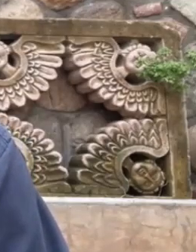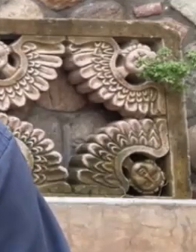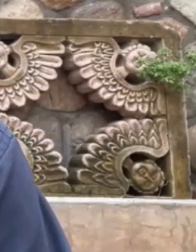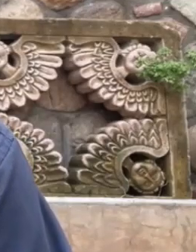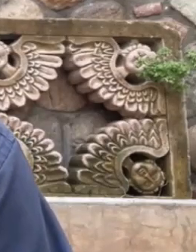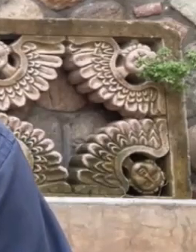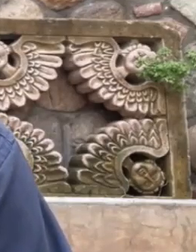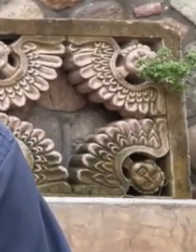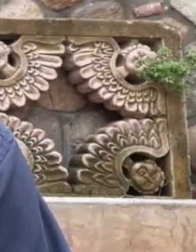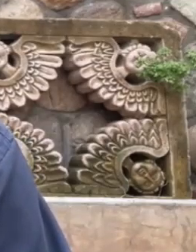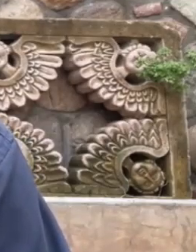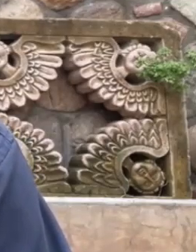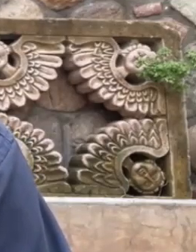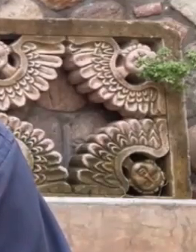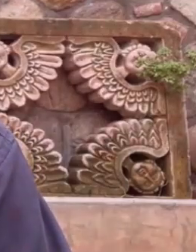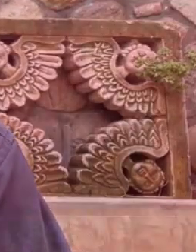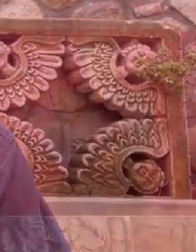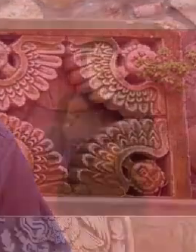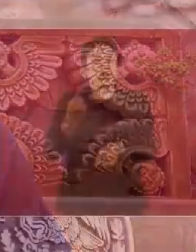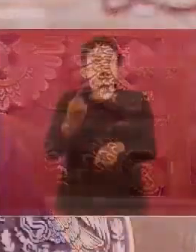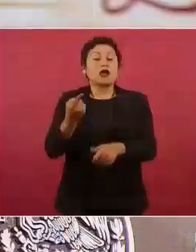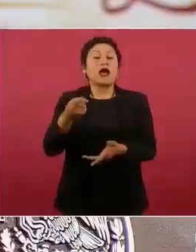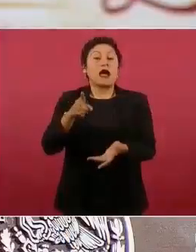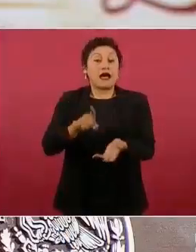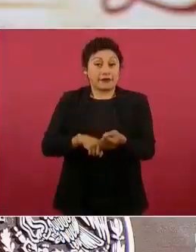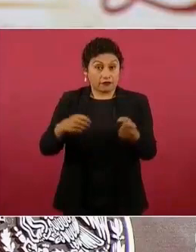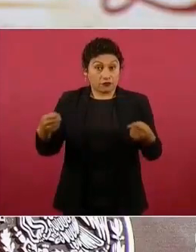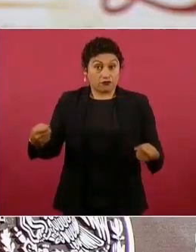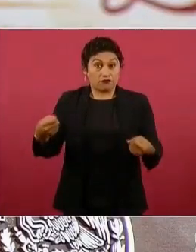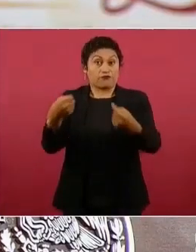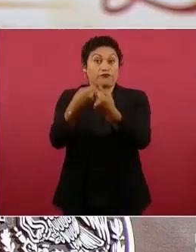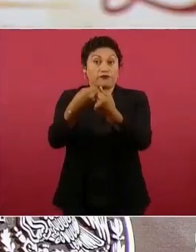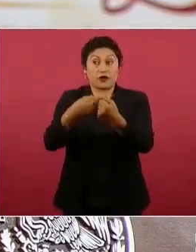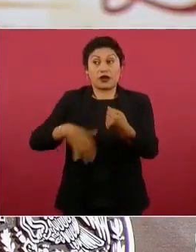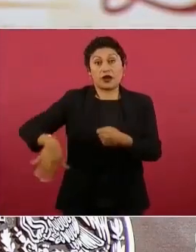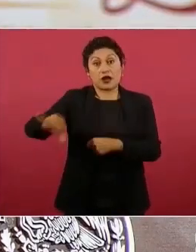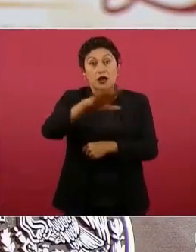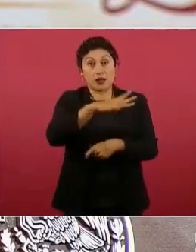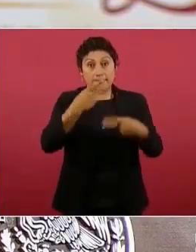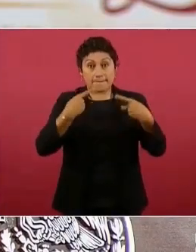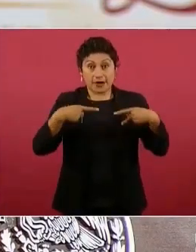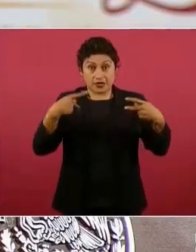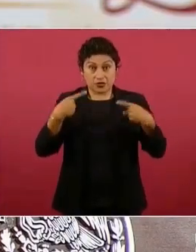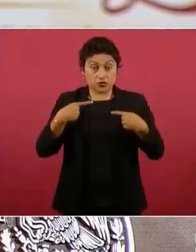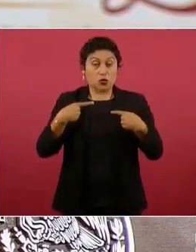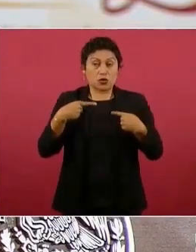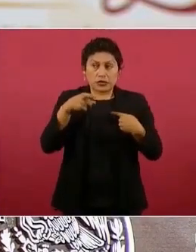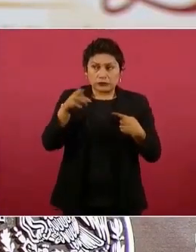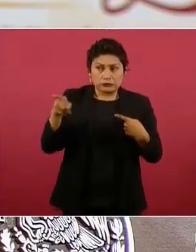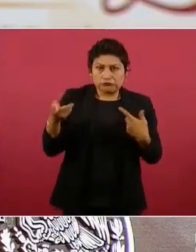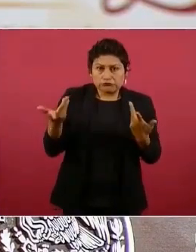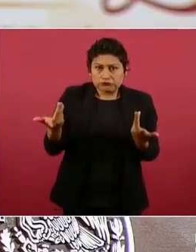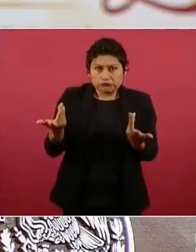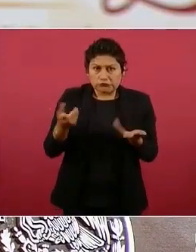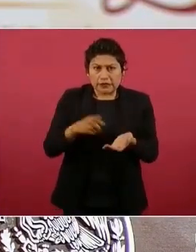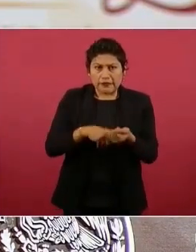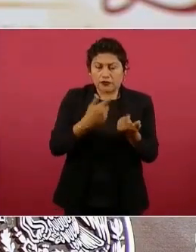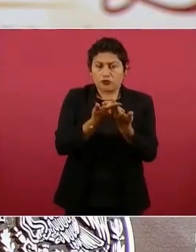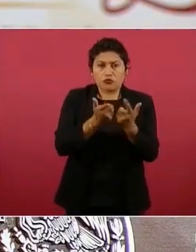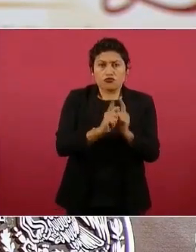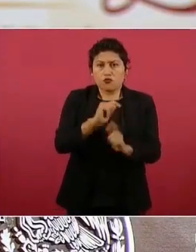accidente mandaron a una persona a inscribir al IMSS a los trabajadores que aún están atrapados. Para darle la